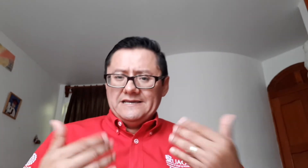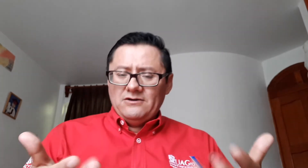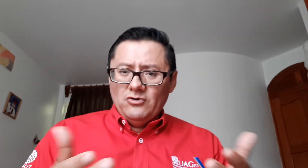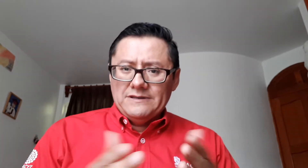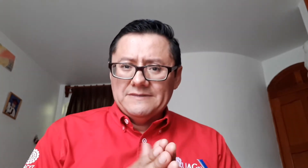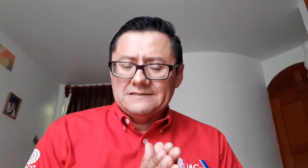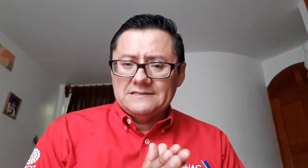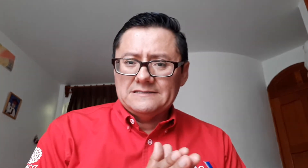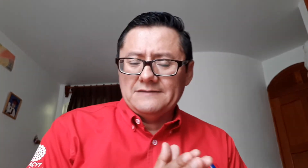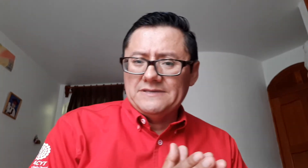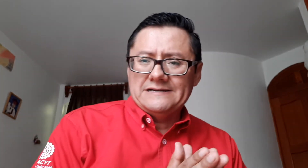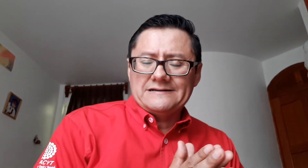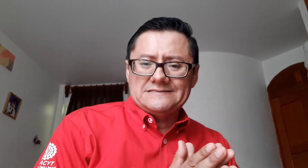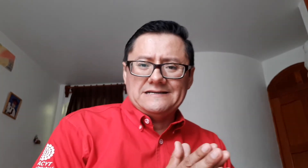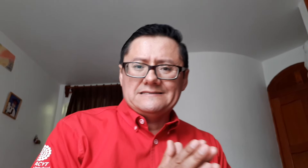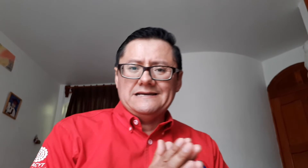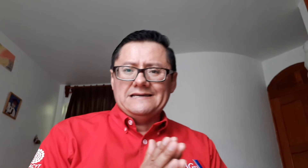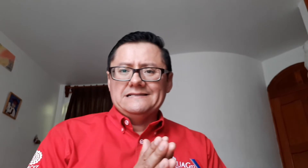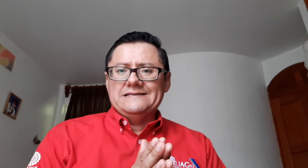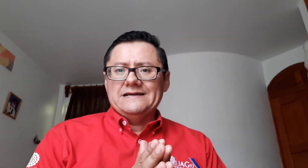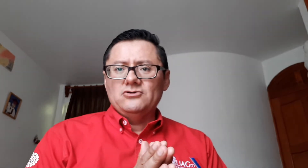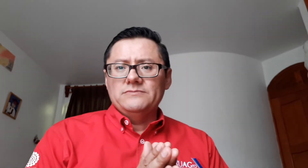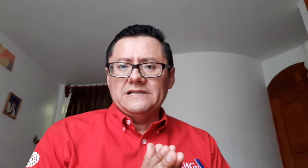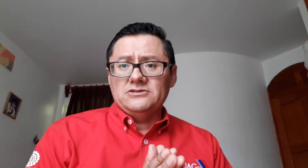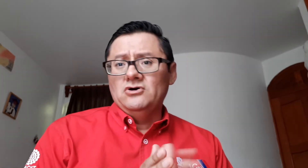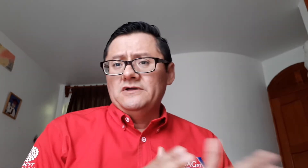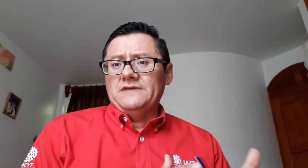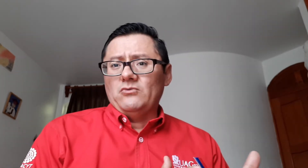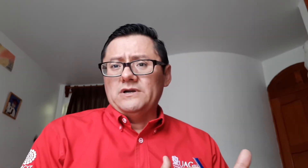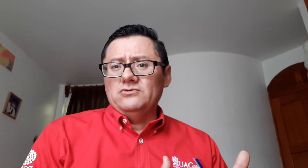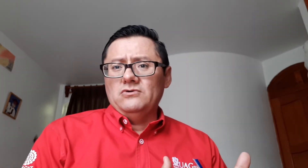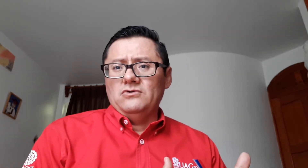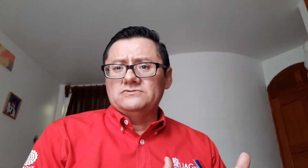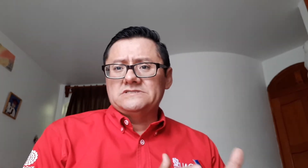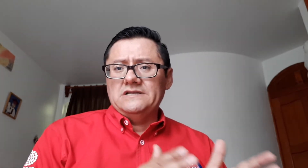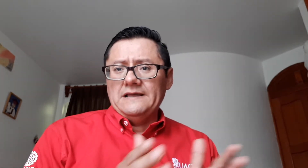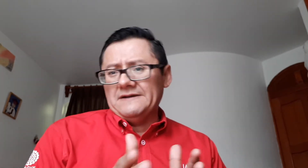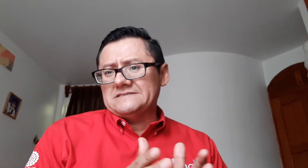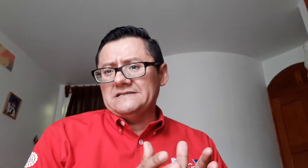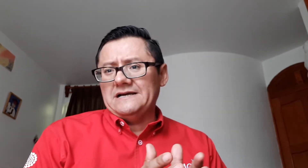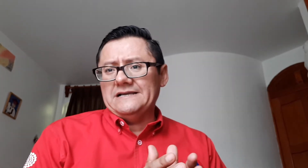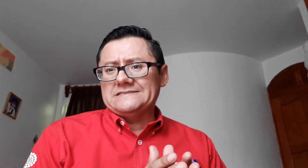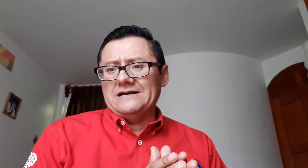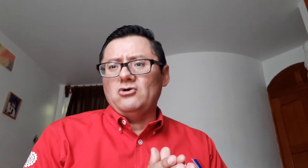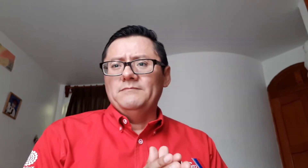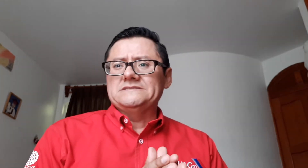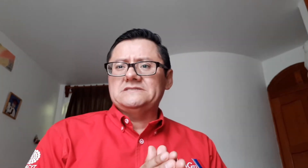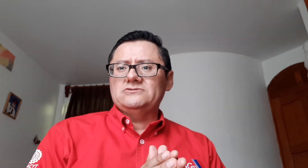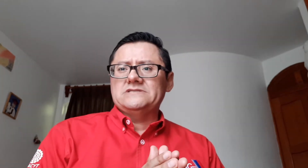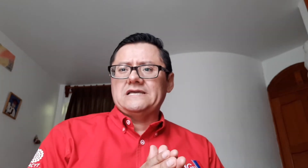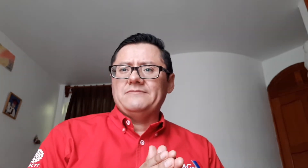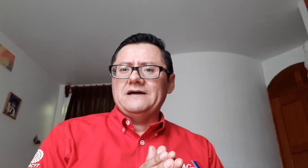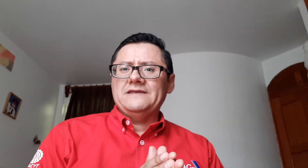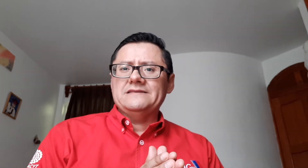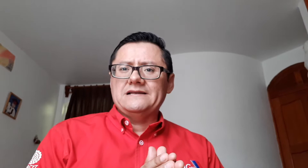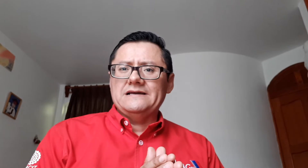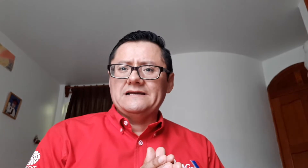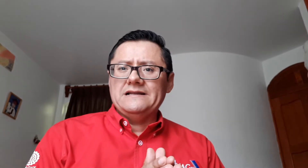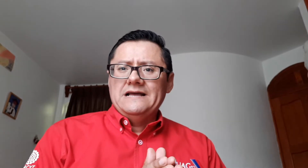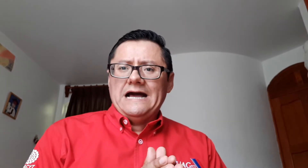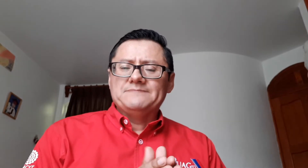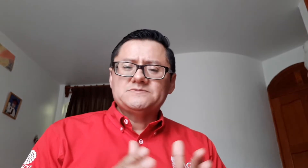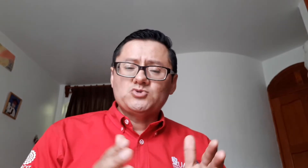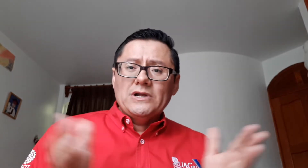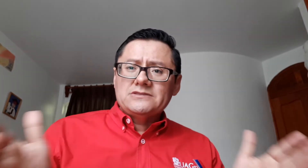y que obviamente también rescata el diario Milenio. De acuerdo con Silén García, están convencidos de que van a